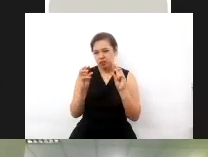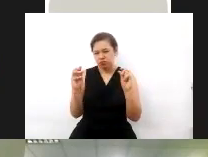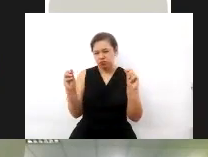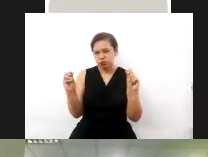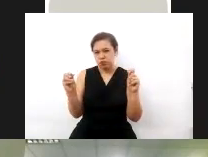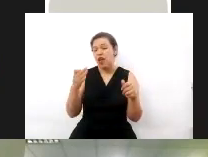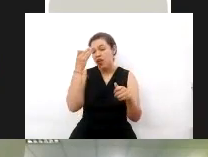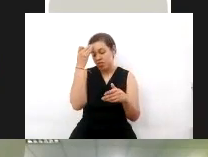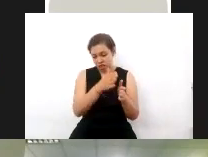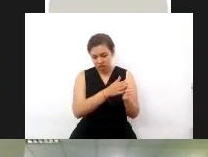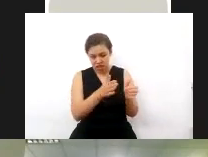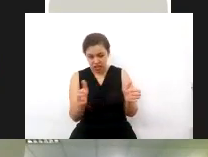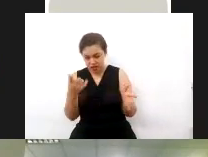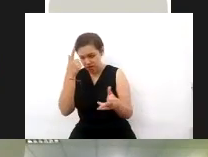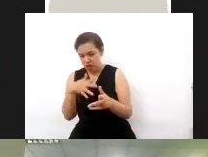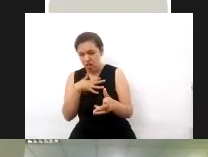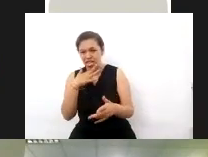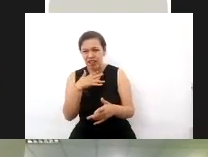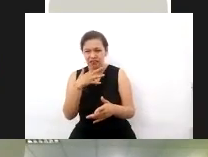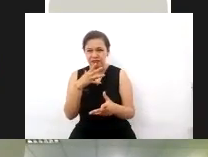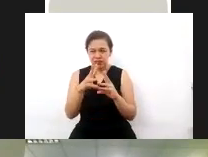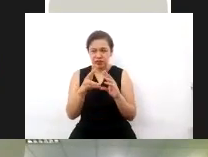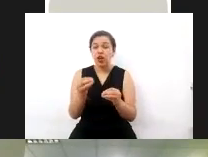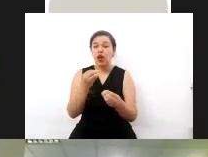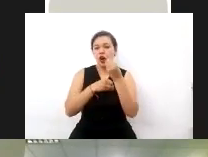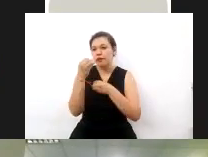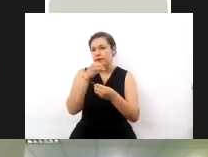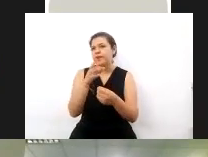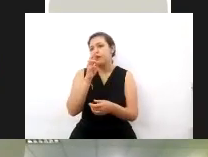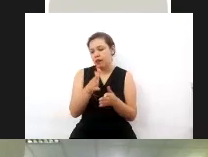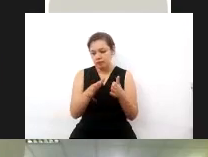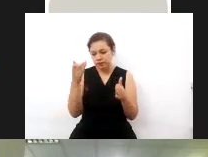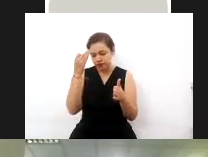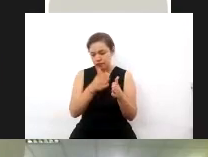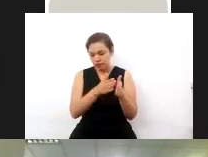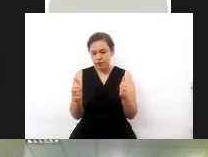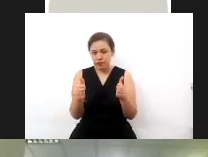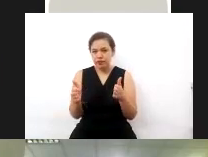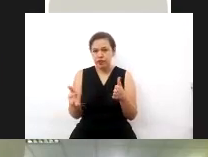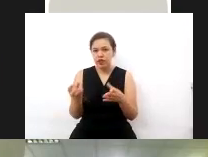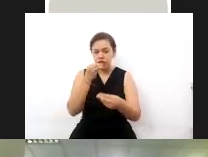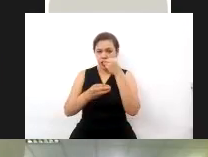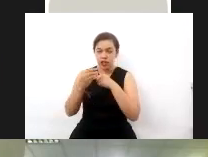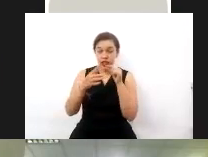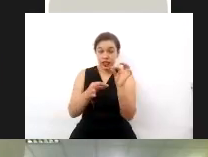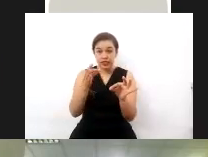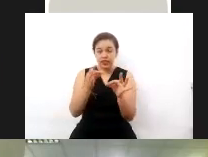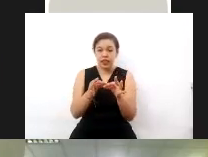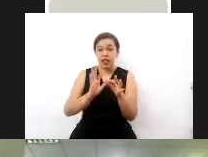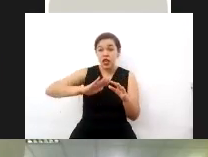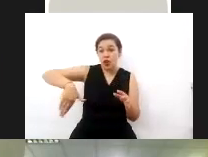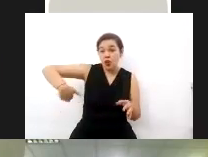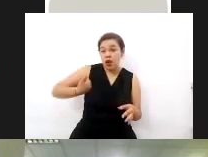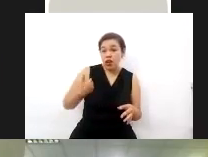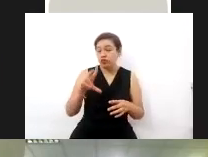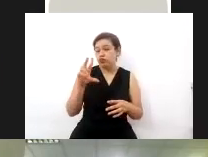vigencia, un periodo de caducidad o de consumo preferente. Los alimentos deben de consumirse en el momento y no guardarse. Si es que se